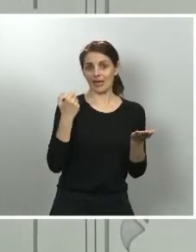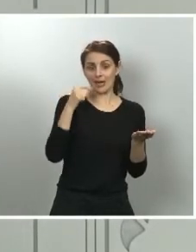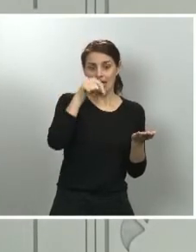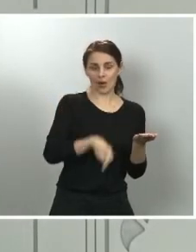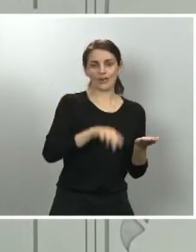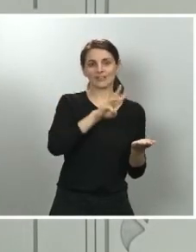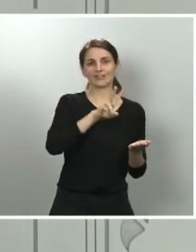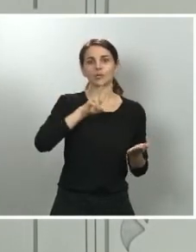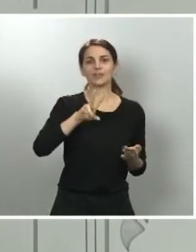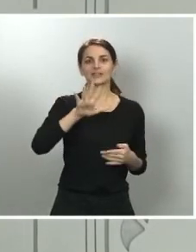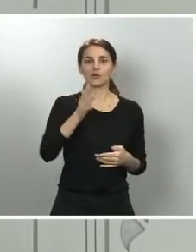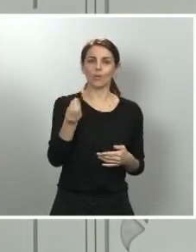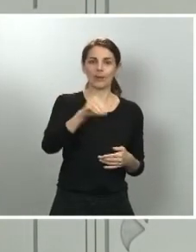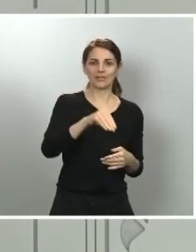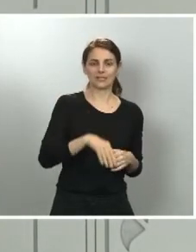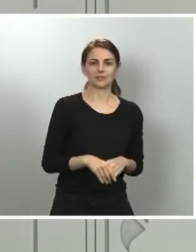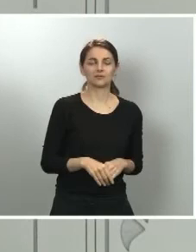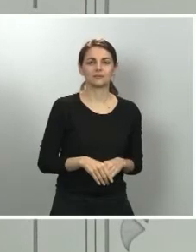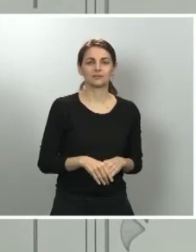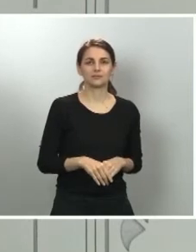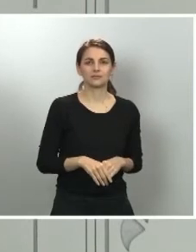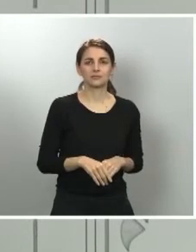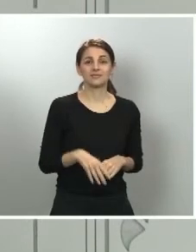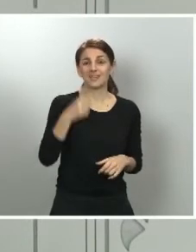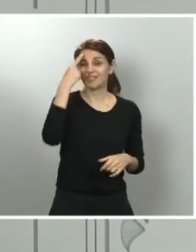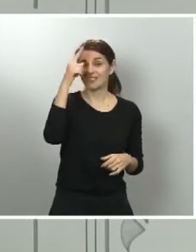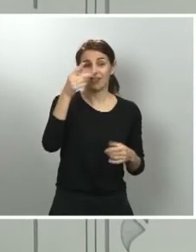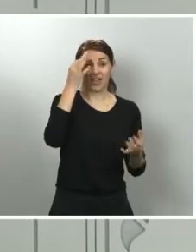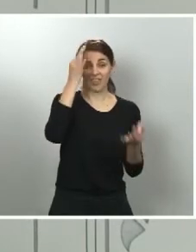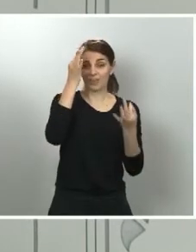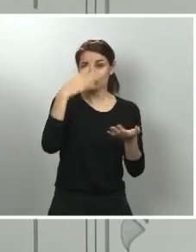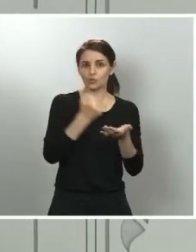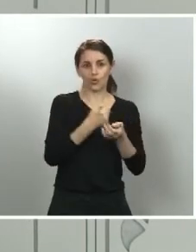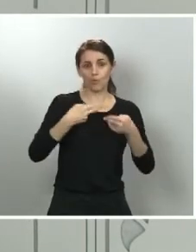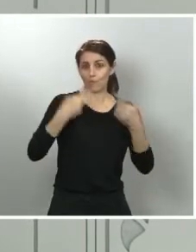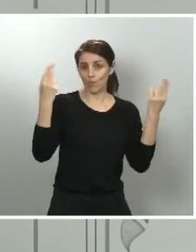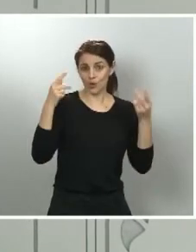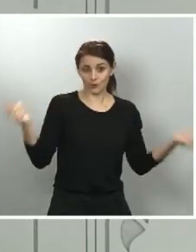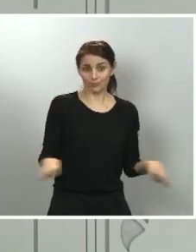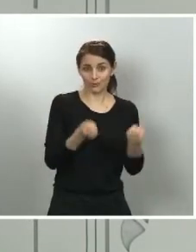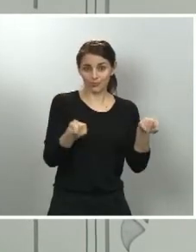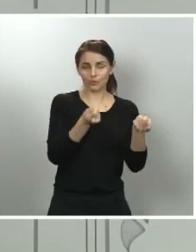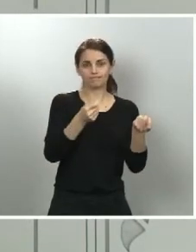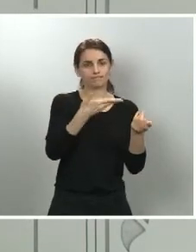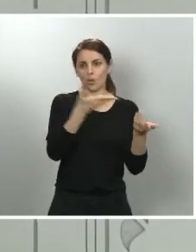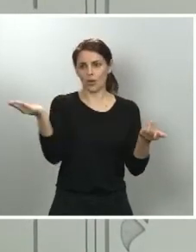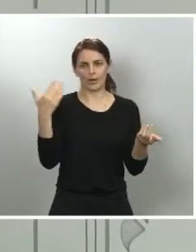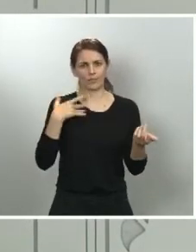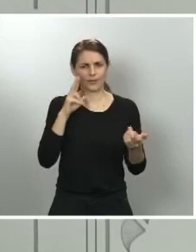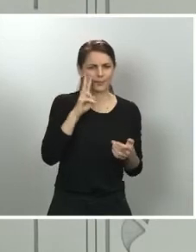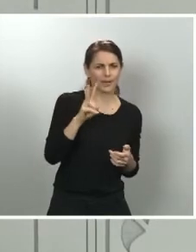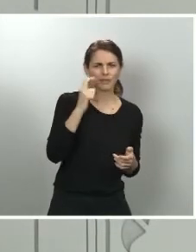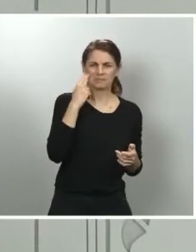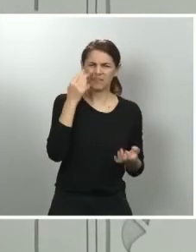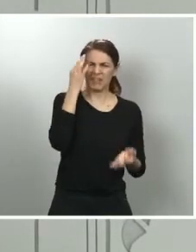esto lo comento porque como saben los datos son todos públicos y por lo tanto cualquiera puede acceder y puede observar estas pequeñas discrepancias de un día